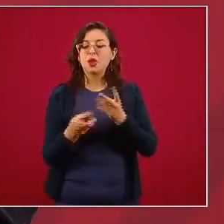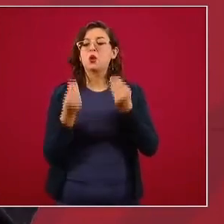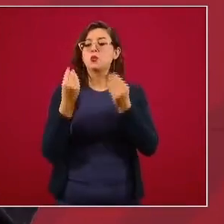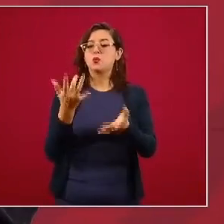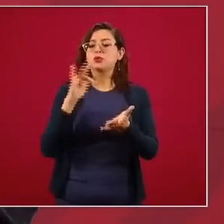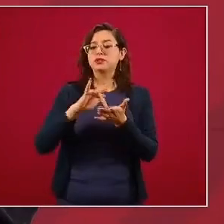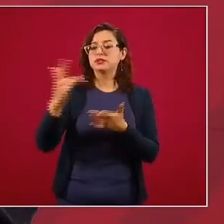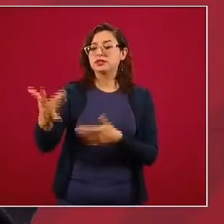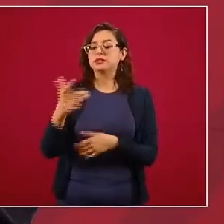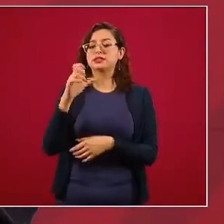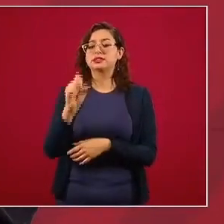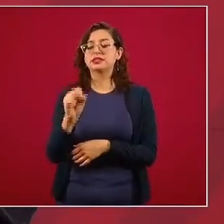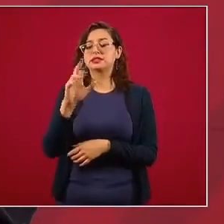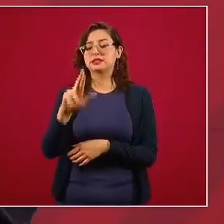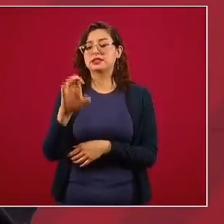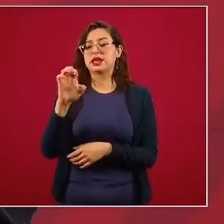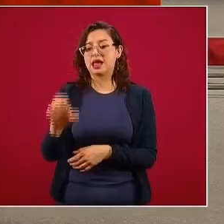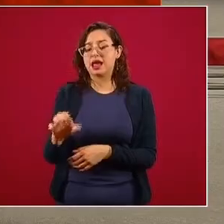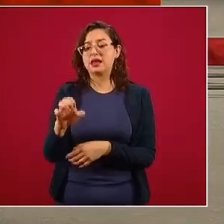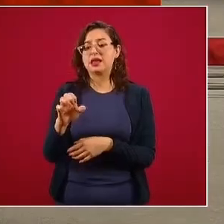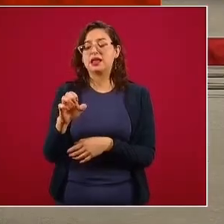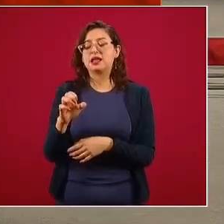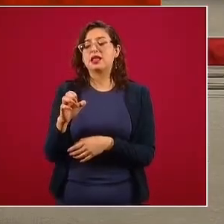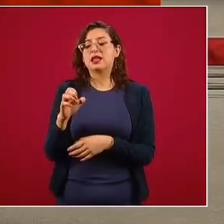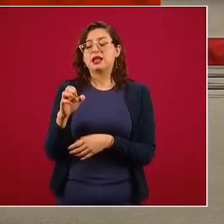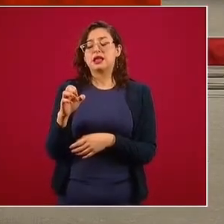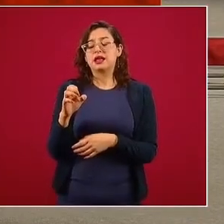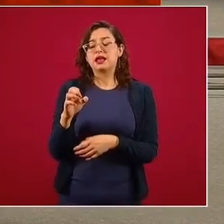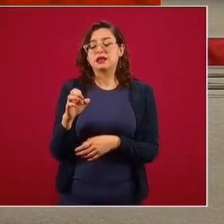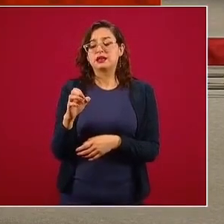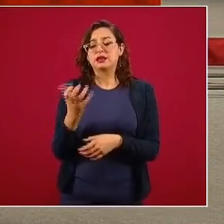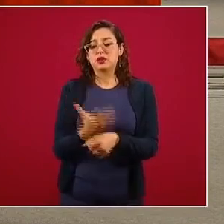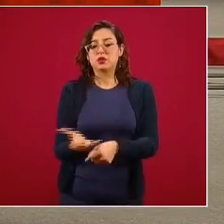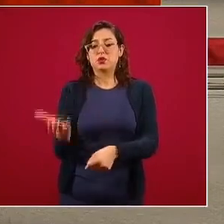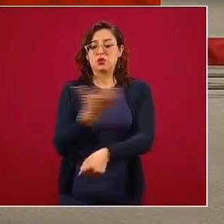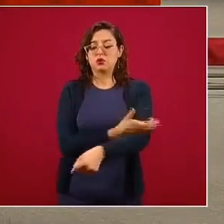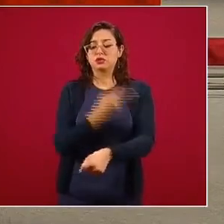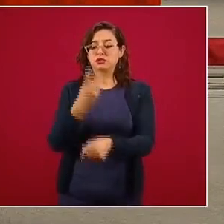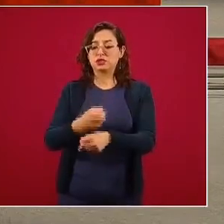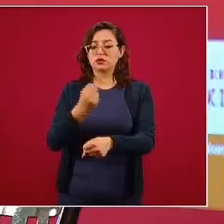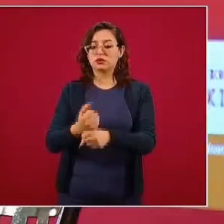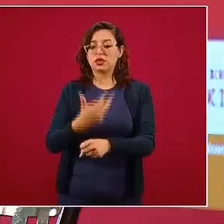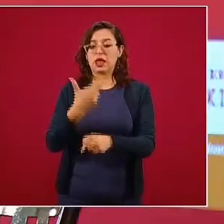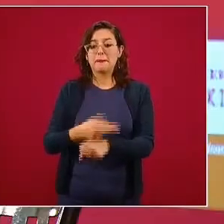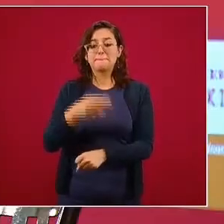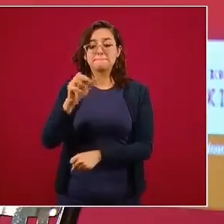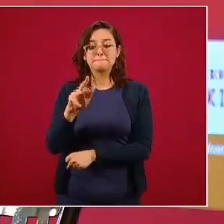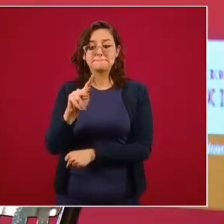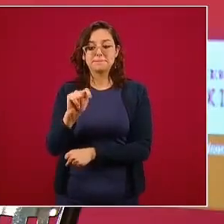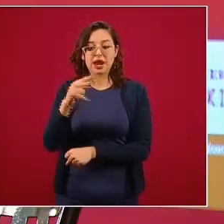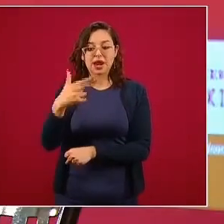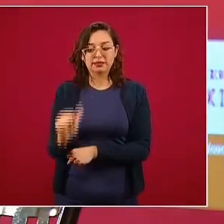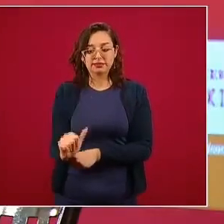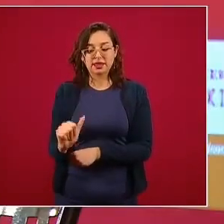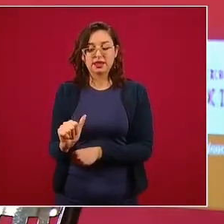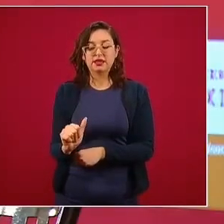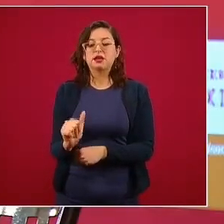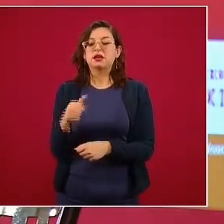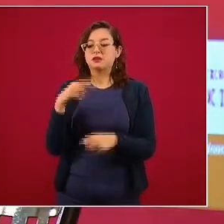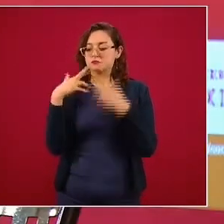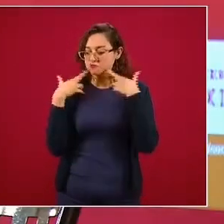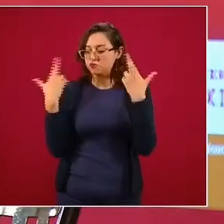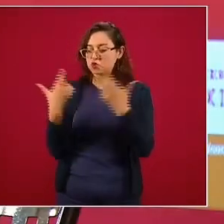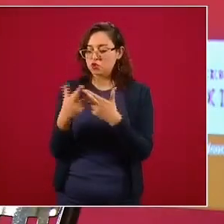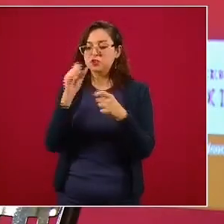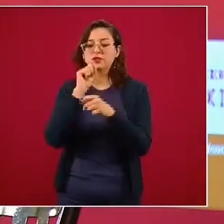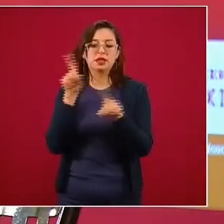la Secretaría de Relaciones Exteriores y específicamente a nuestra compañera, la subsecretaria Marta Delgado, quien no solamente para esta